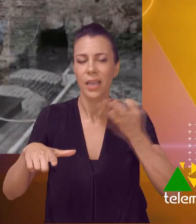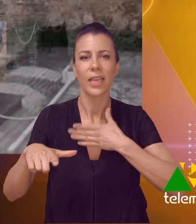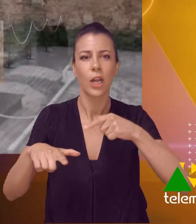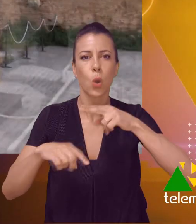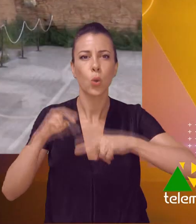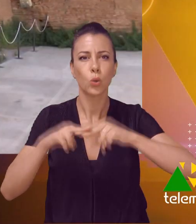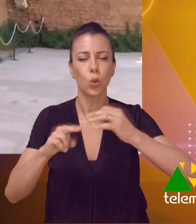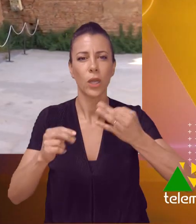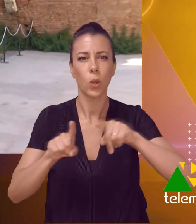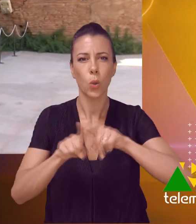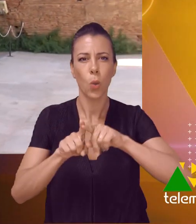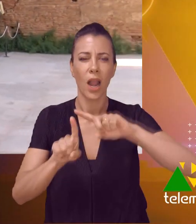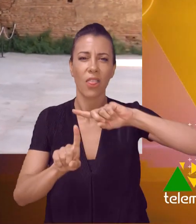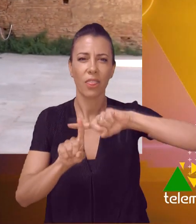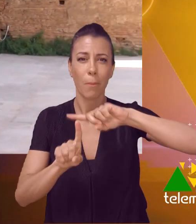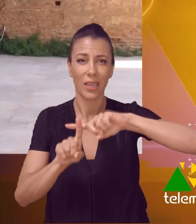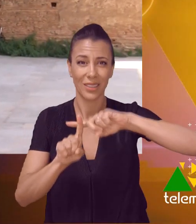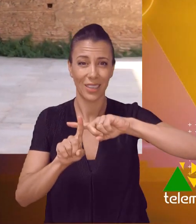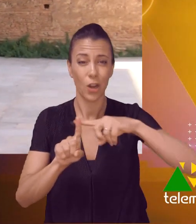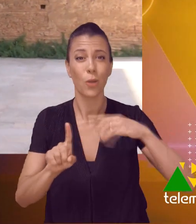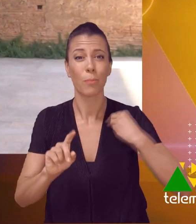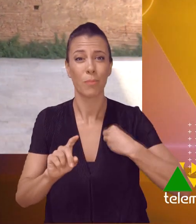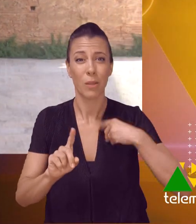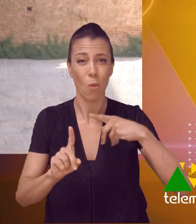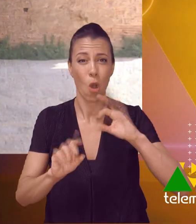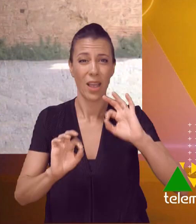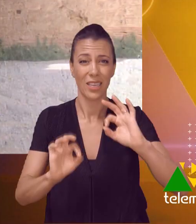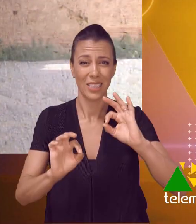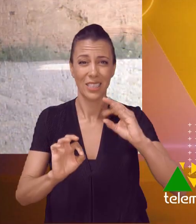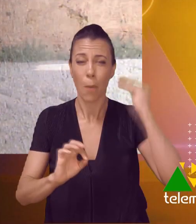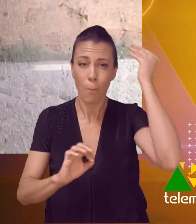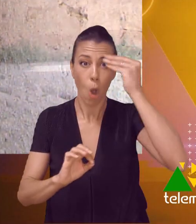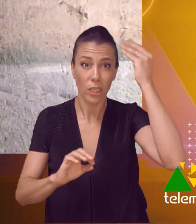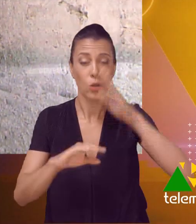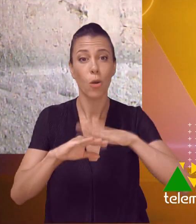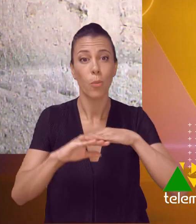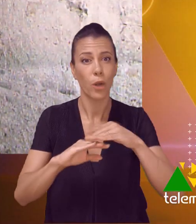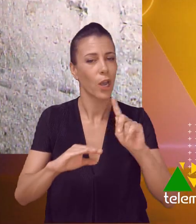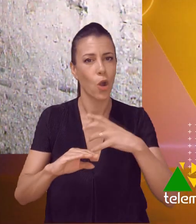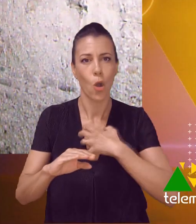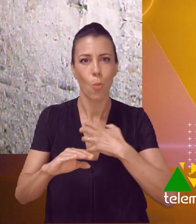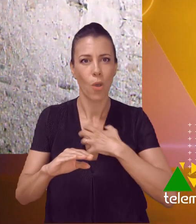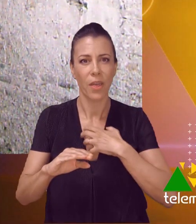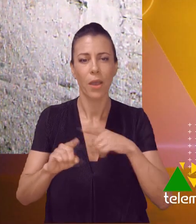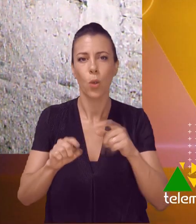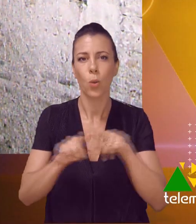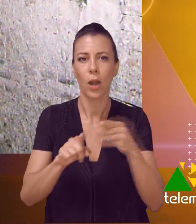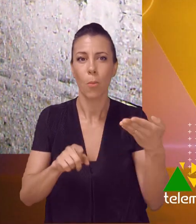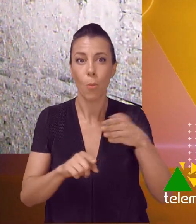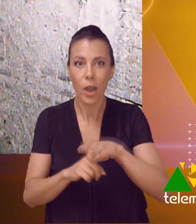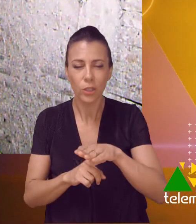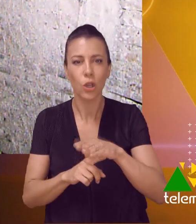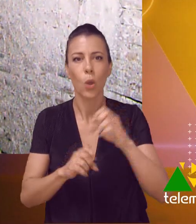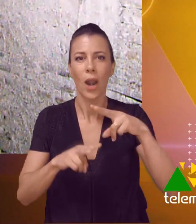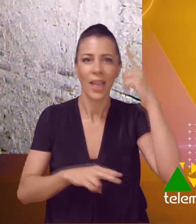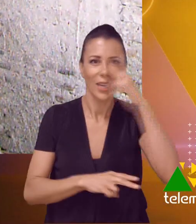cementerio morisco, porque los moriscos no se podían enterrar en los mismos sitios que los cristianos. Normalmente